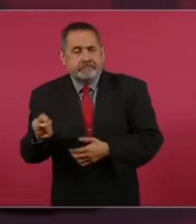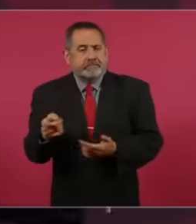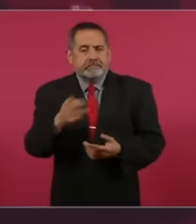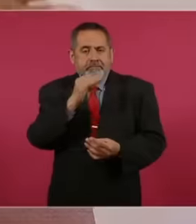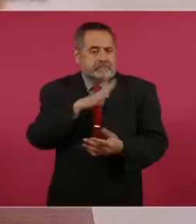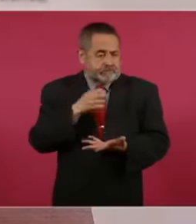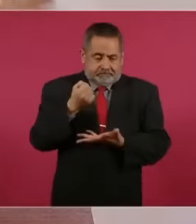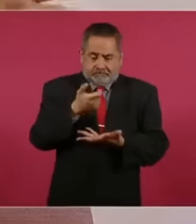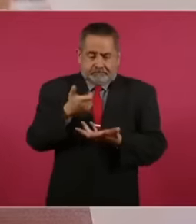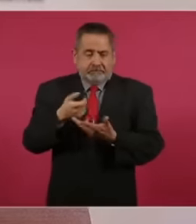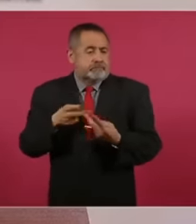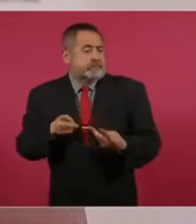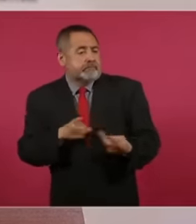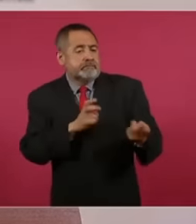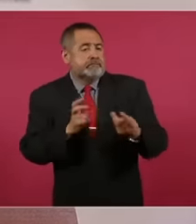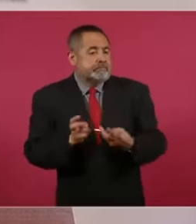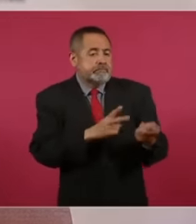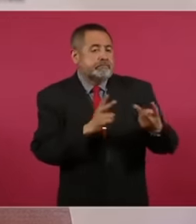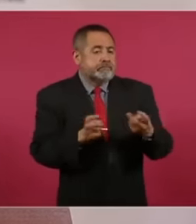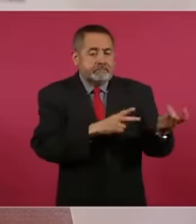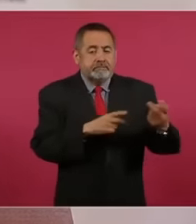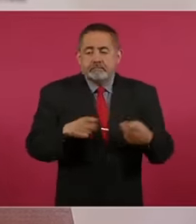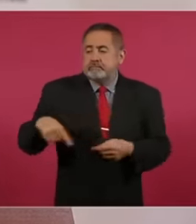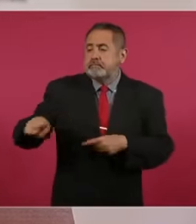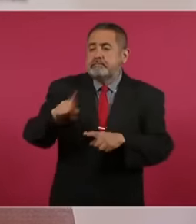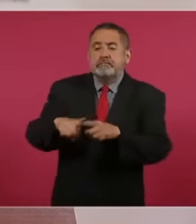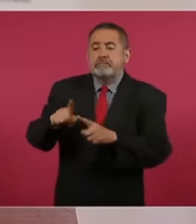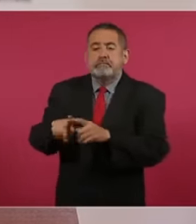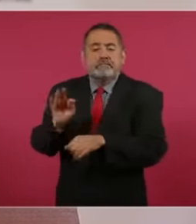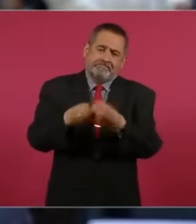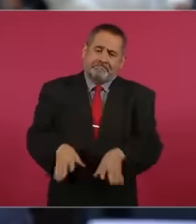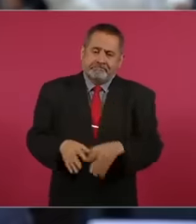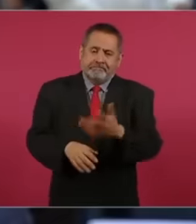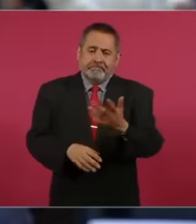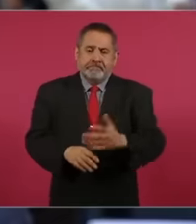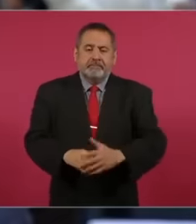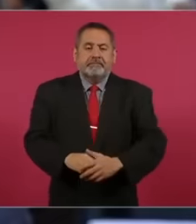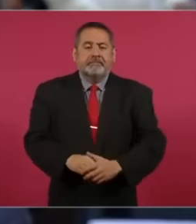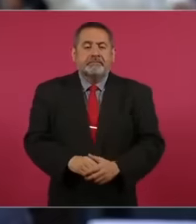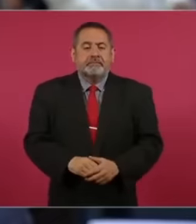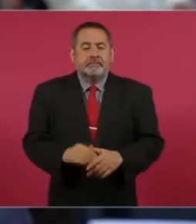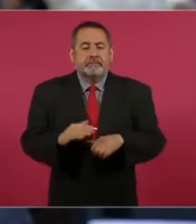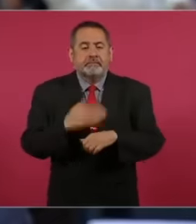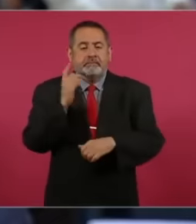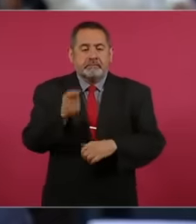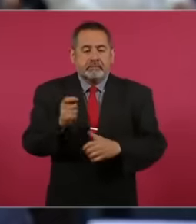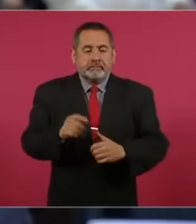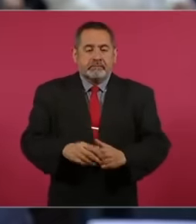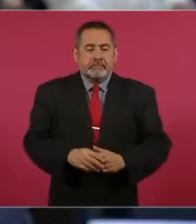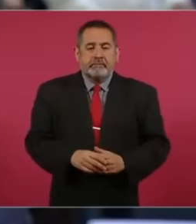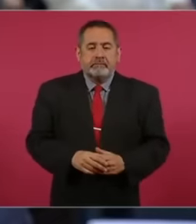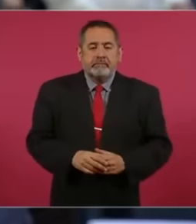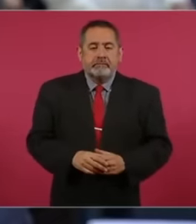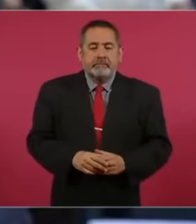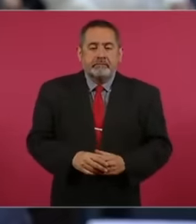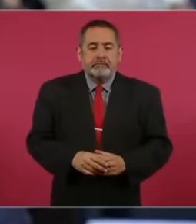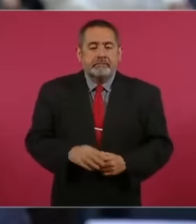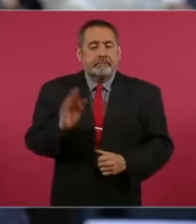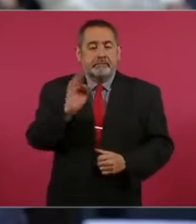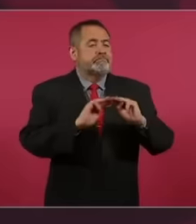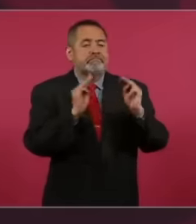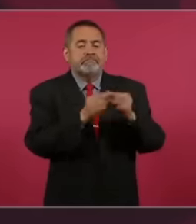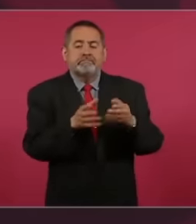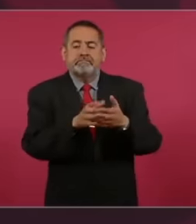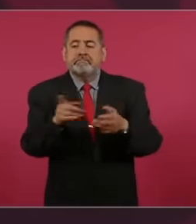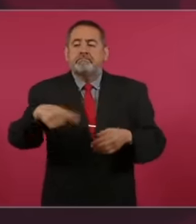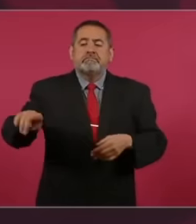para que no quedaran desamparados y los engancharan los de la